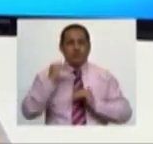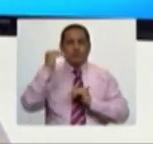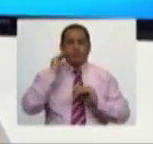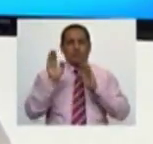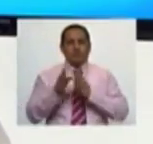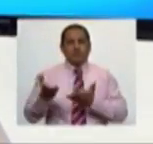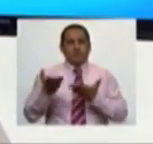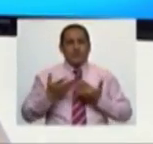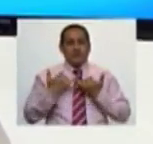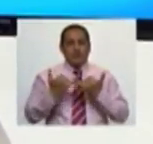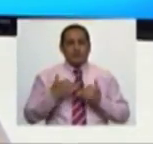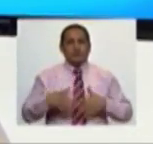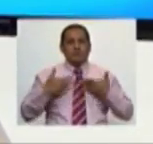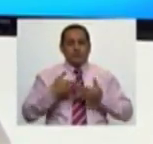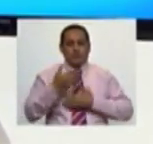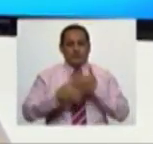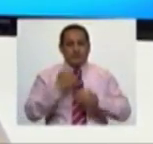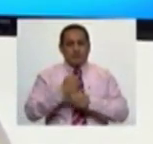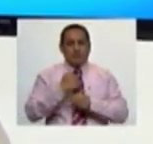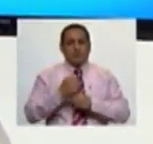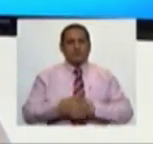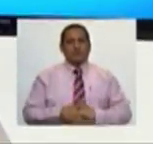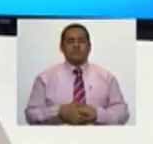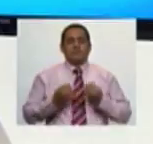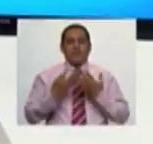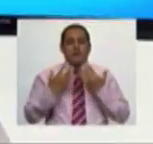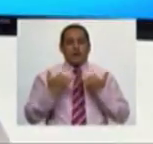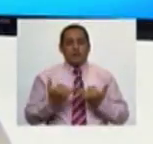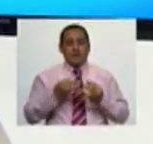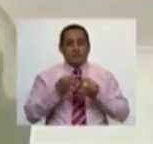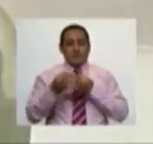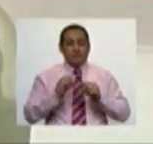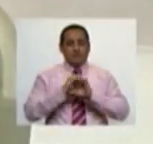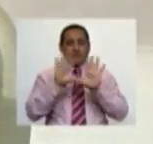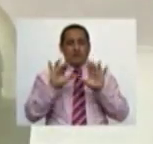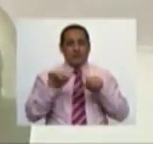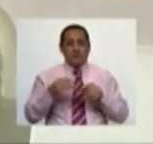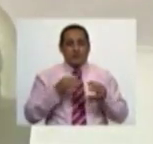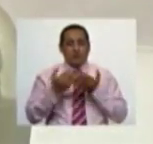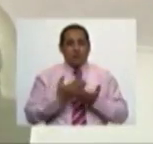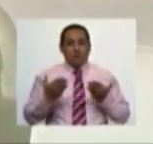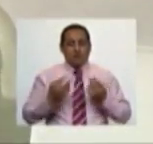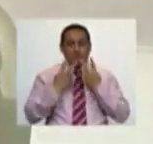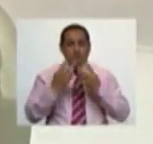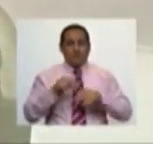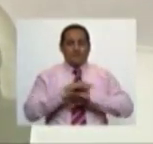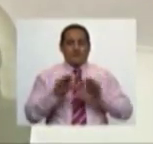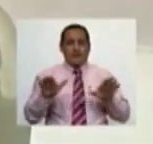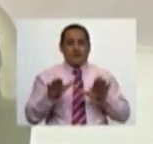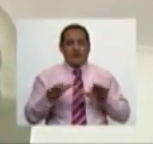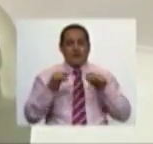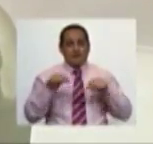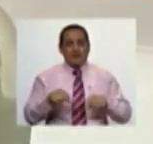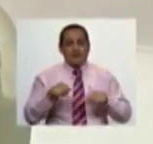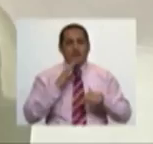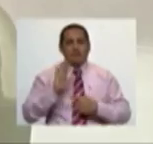una categoría que permite ver que en estos casos también se puede emplear esta figura. Muy bien, entonces ya quedando claro ese punto, llegamos al final,